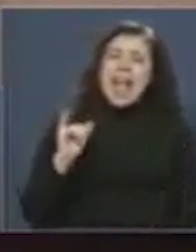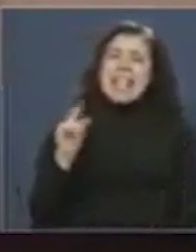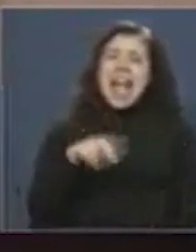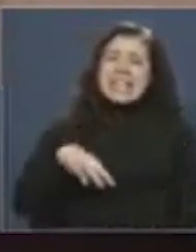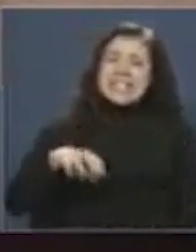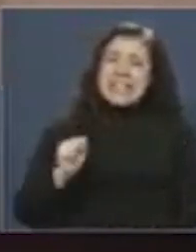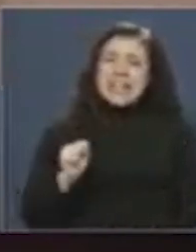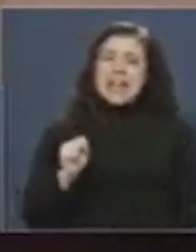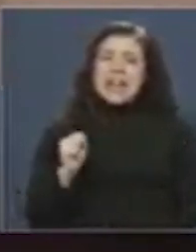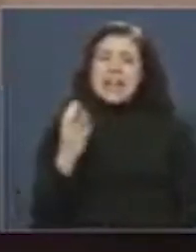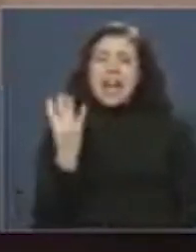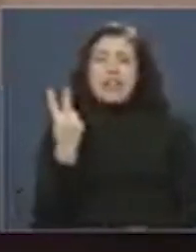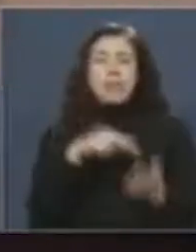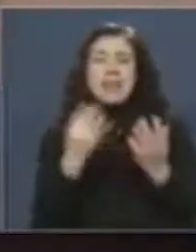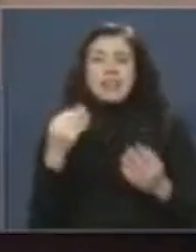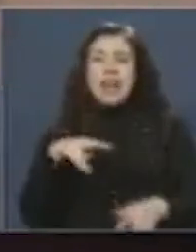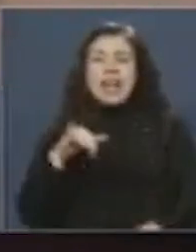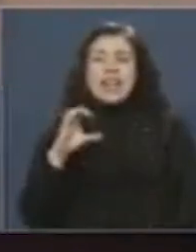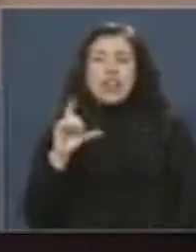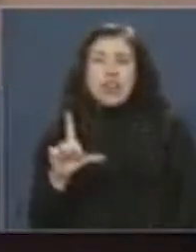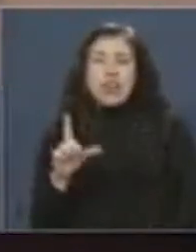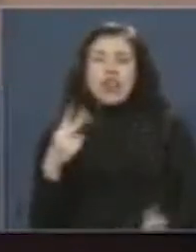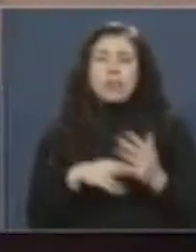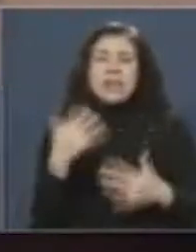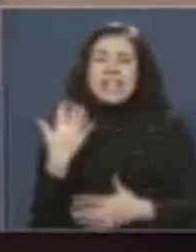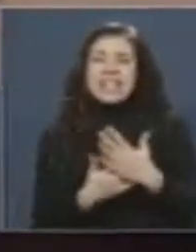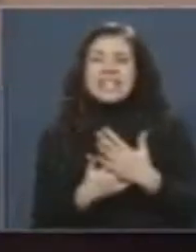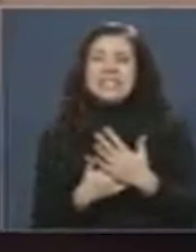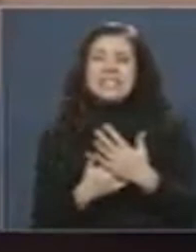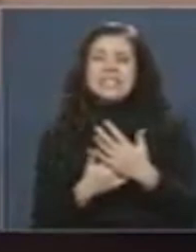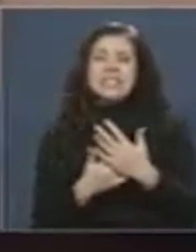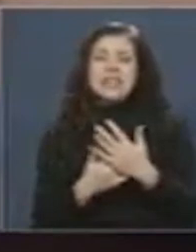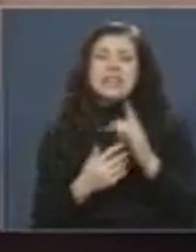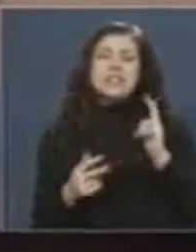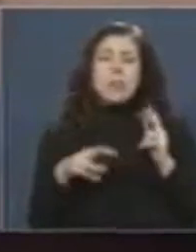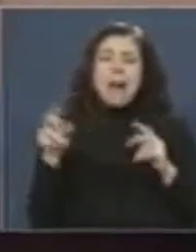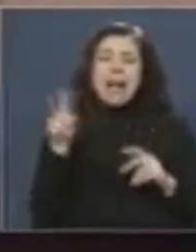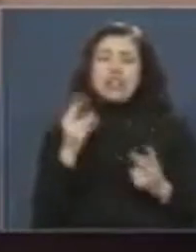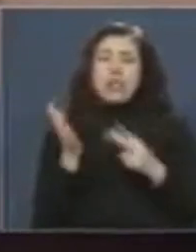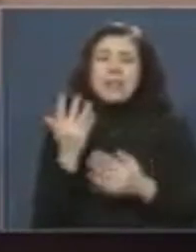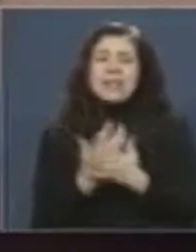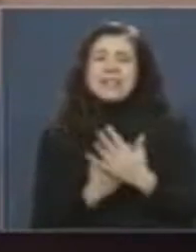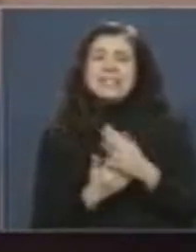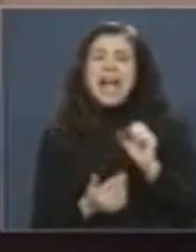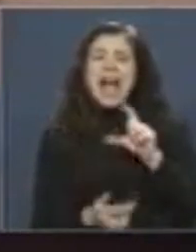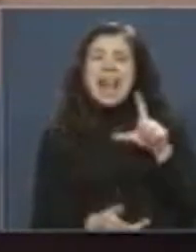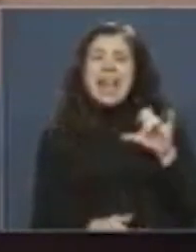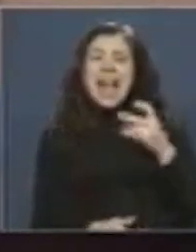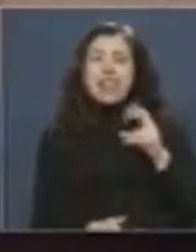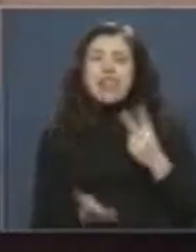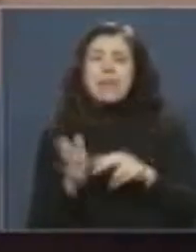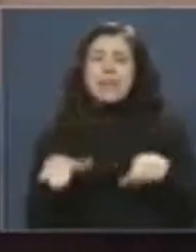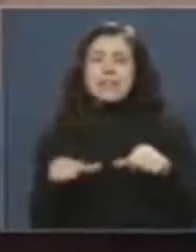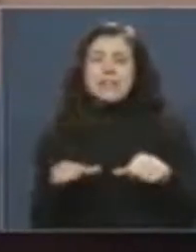Musa, el 2014, Nicole Carpentier, el 2015, Taufik Maso, el 2015, Alejandro Nasal, el